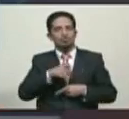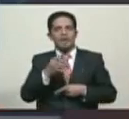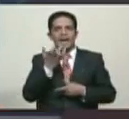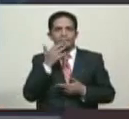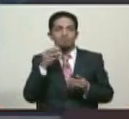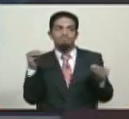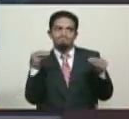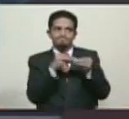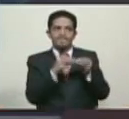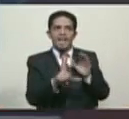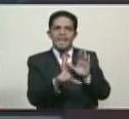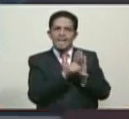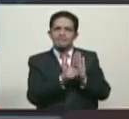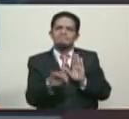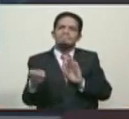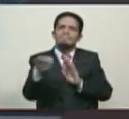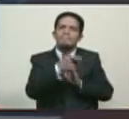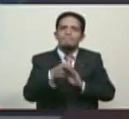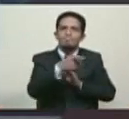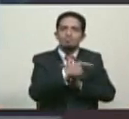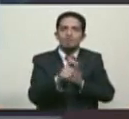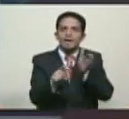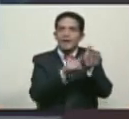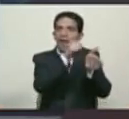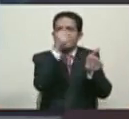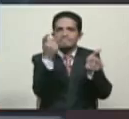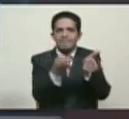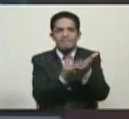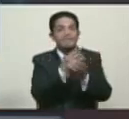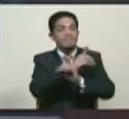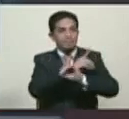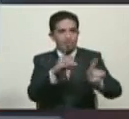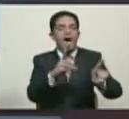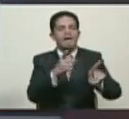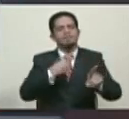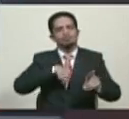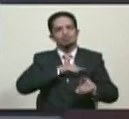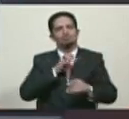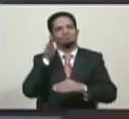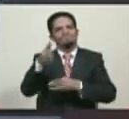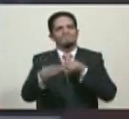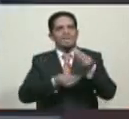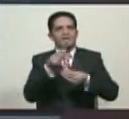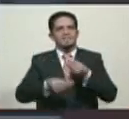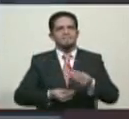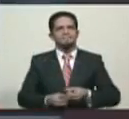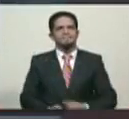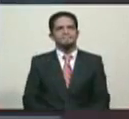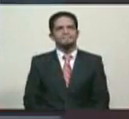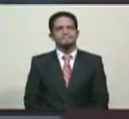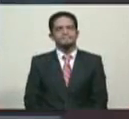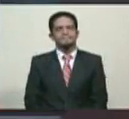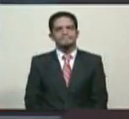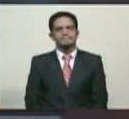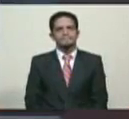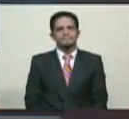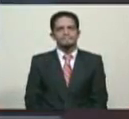que procuren y preserven la integridad de la democracia y de nuestro territorio.